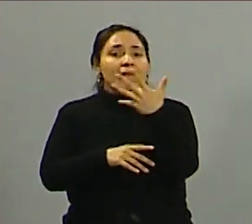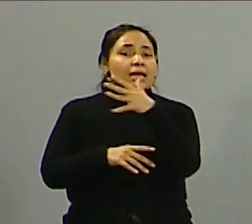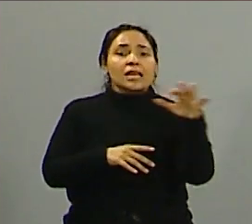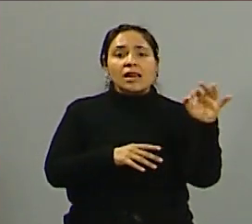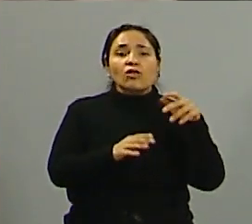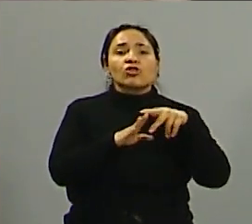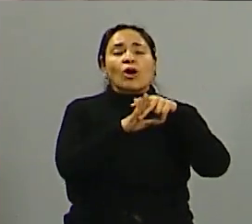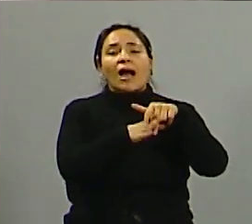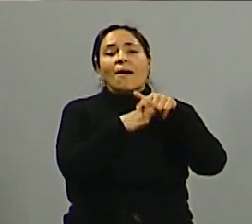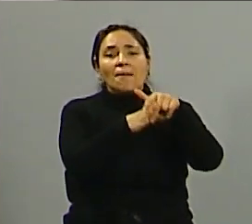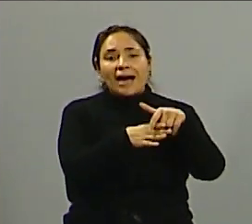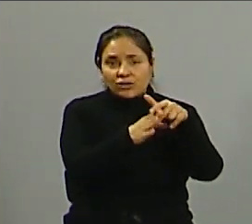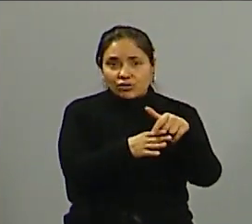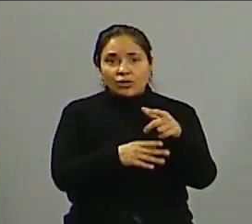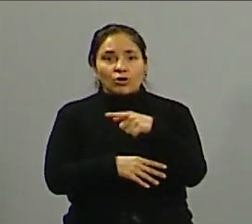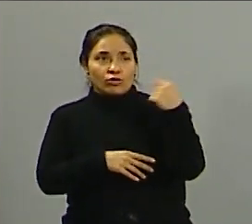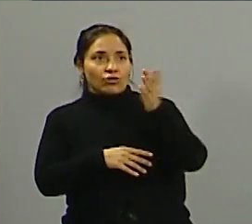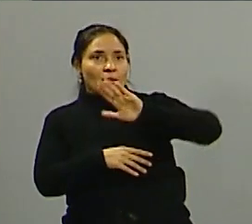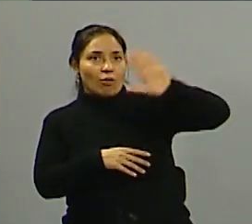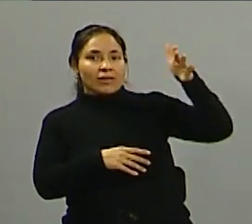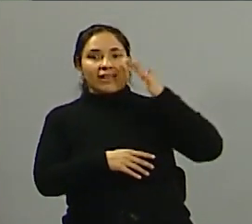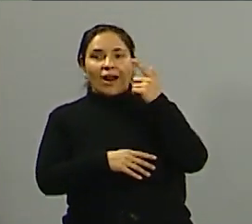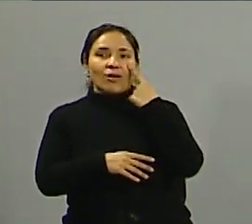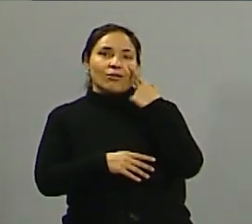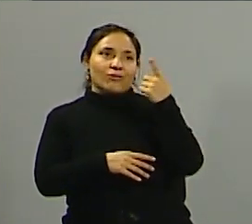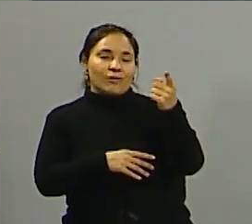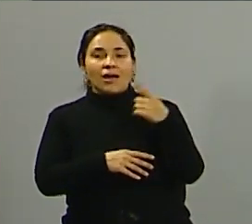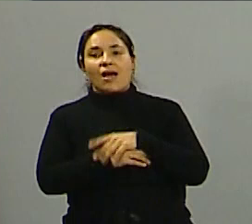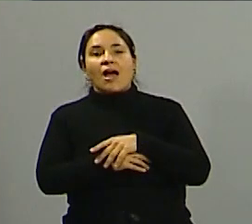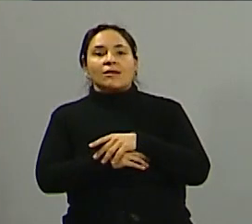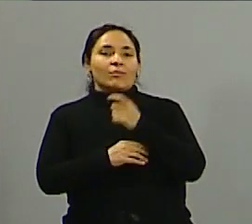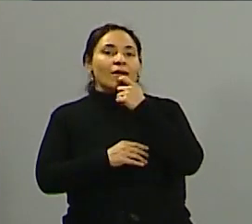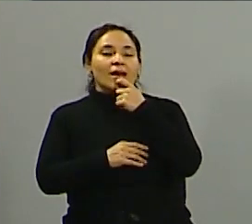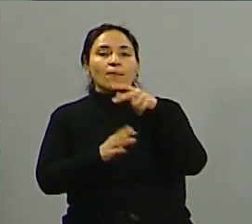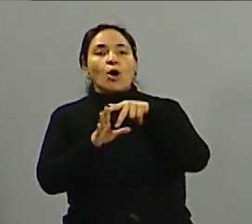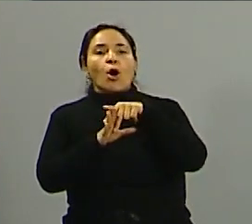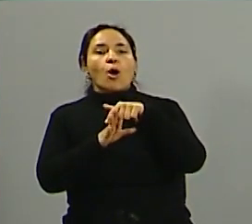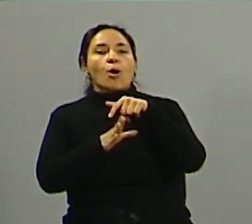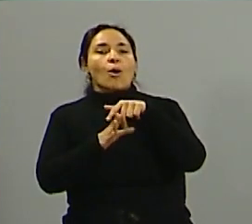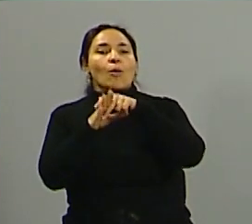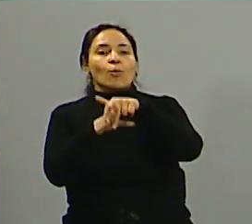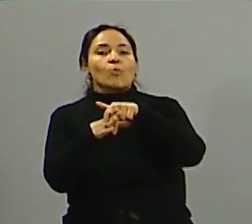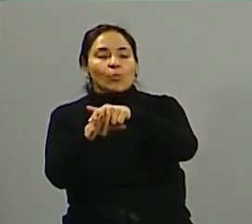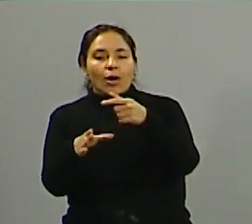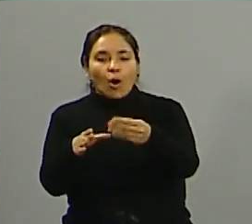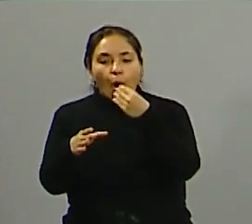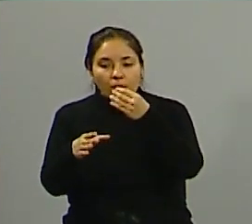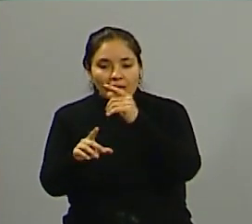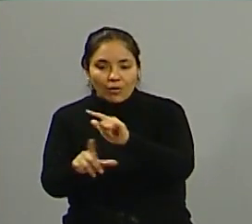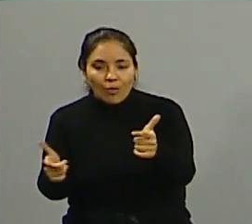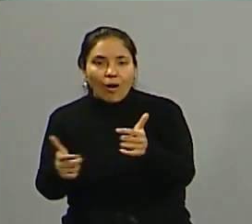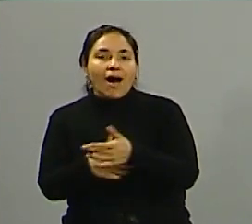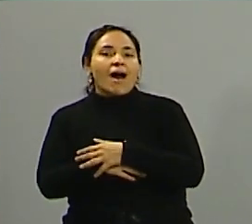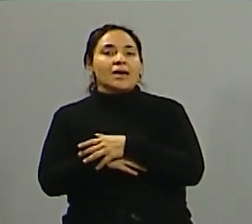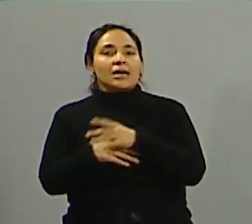Y los que conocemos la cordillera sabemos que en alta montaña no tenés pastura, no tenés leña, ¿no? Difícil, entonces esa logística